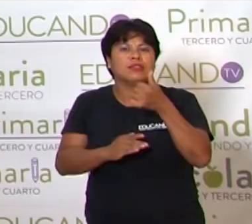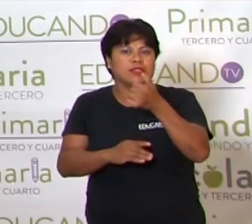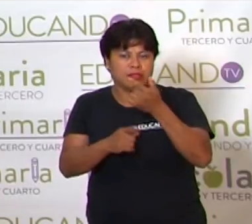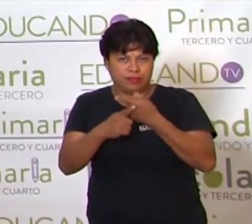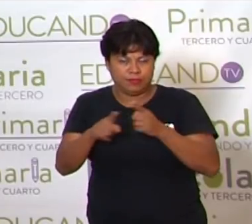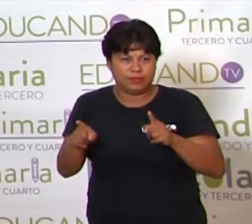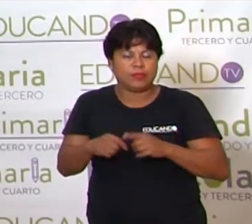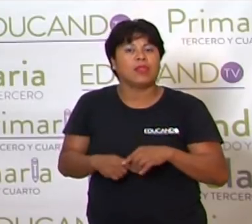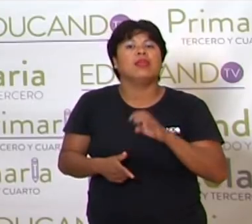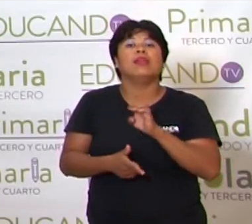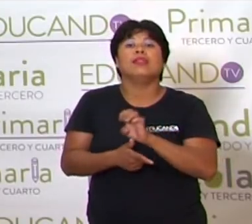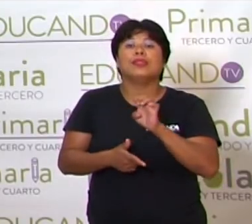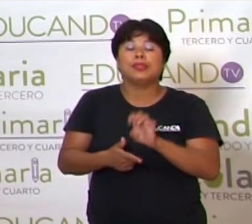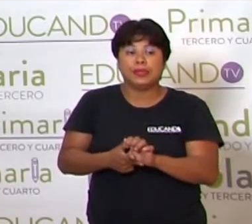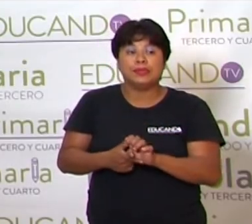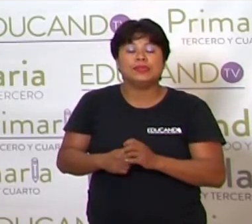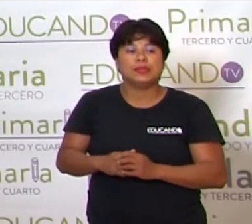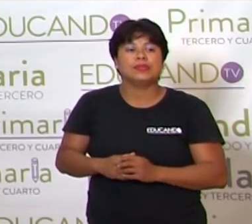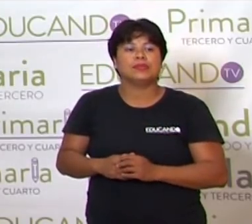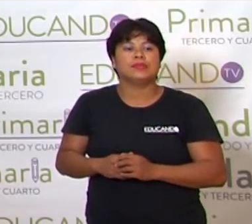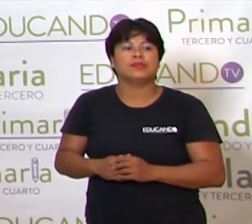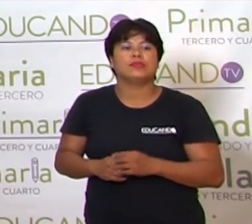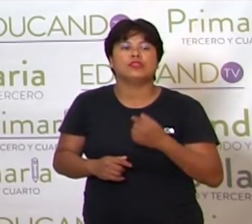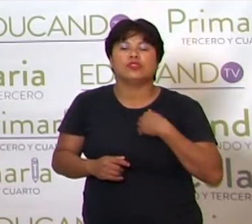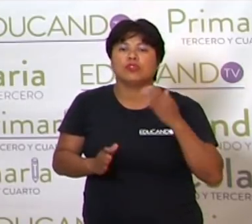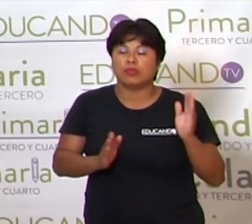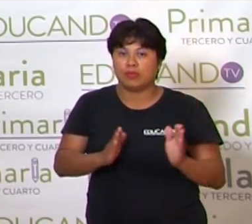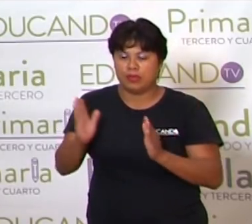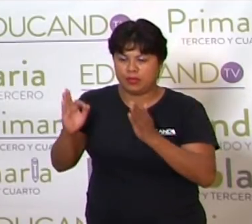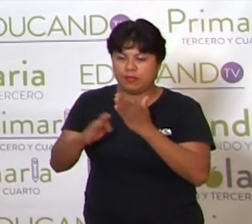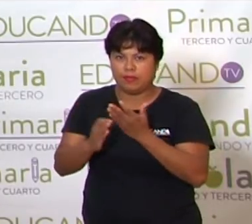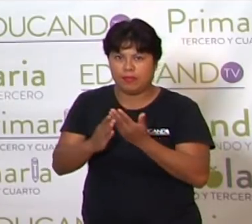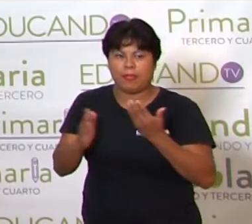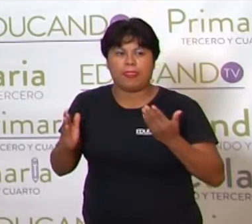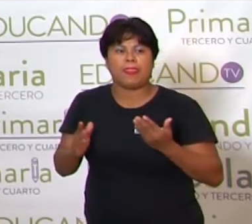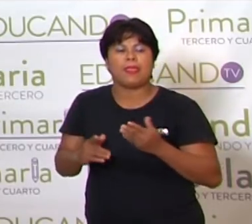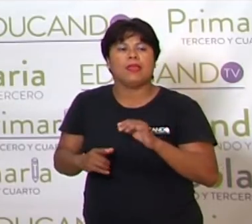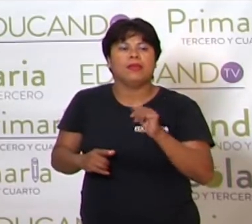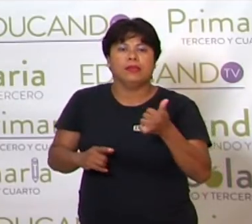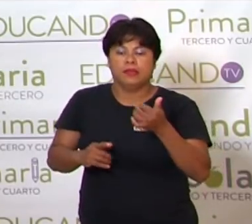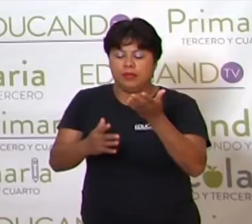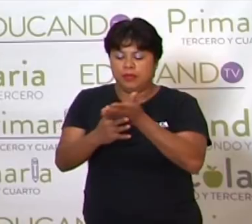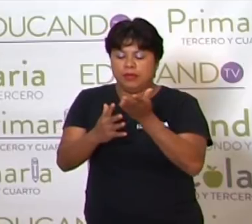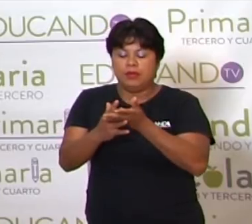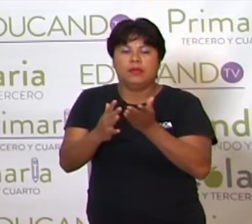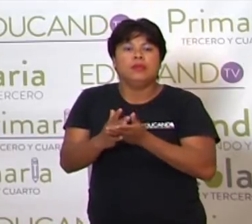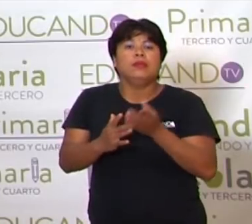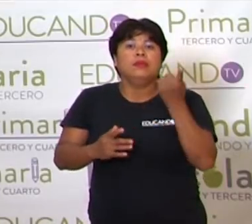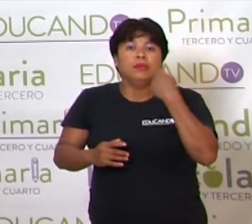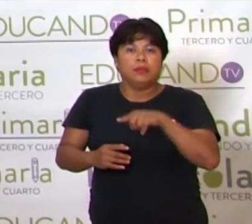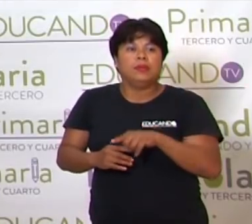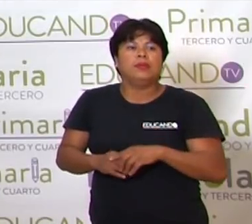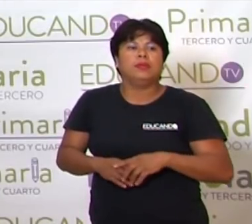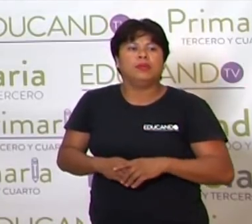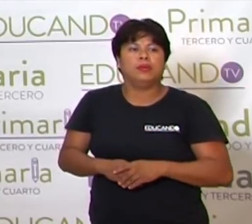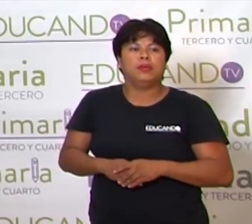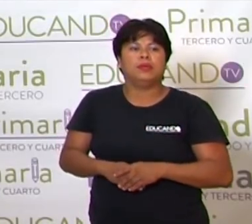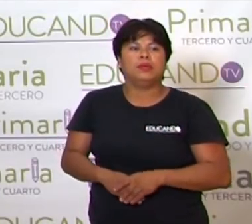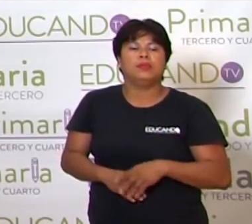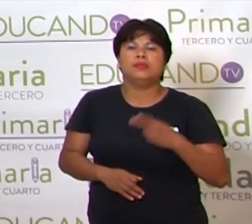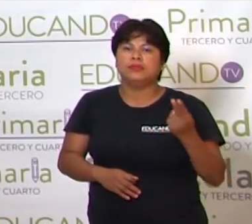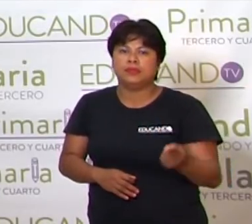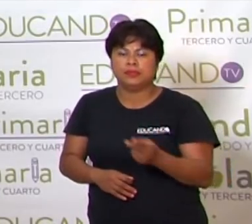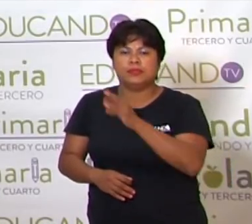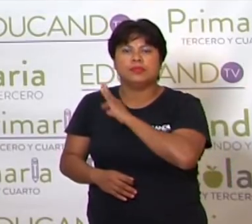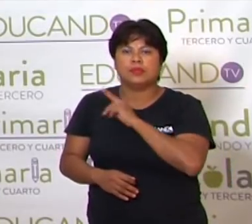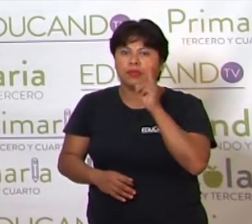escenas. Entonces, voy a colocar de una vez la siguiente parte para que ustedes